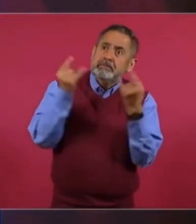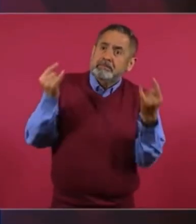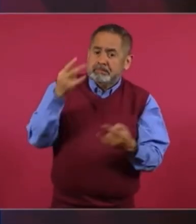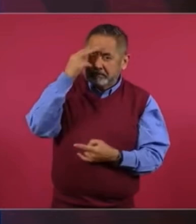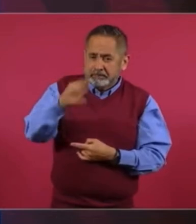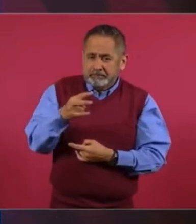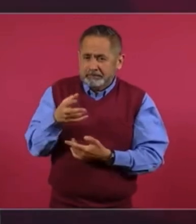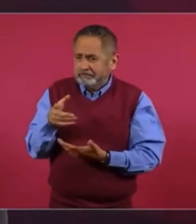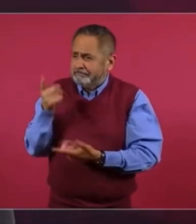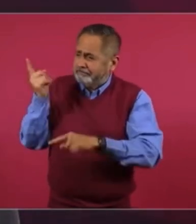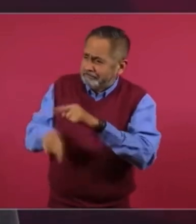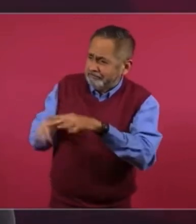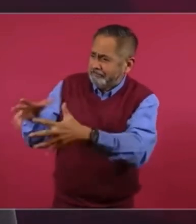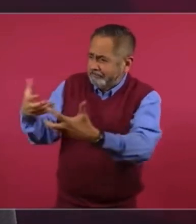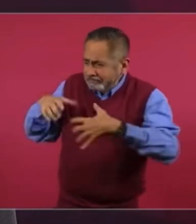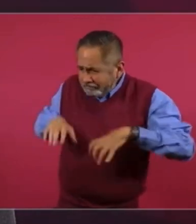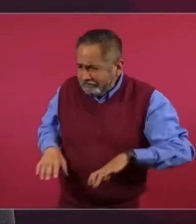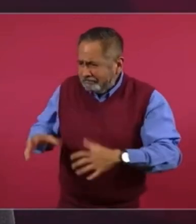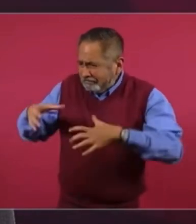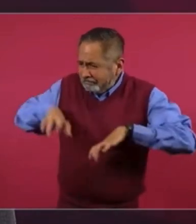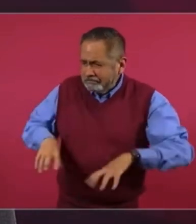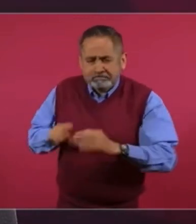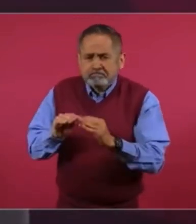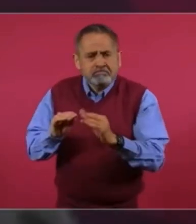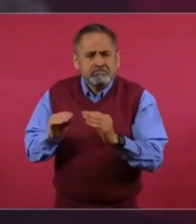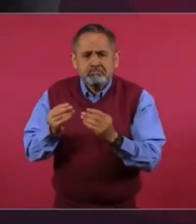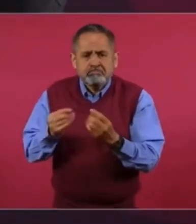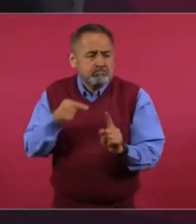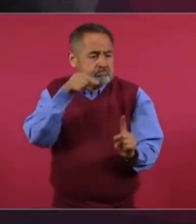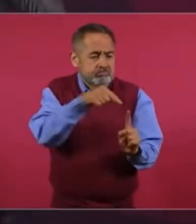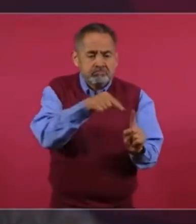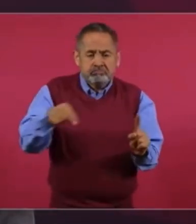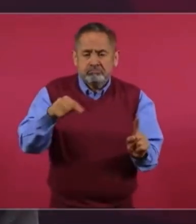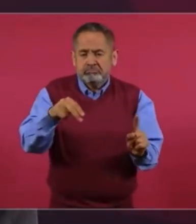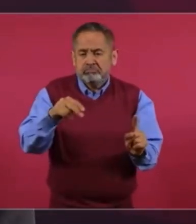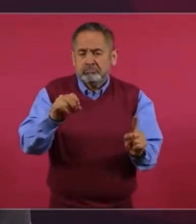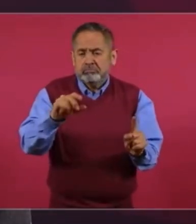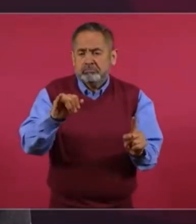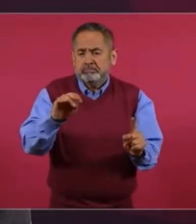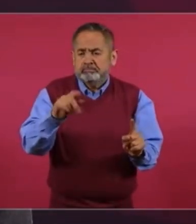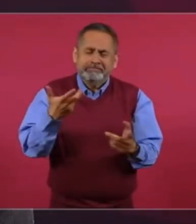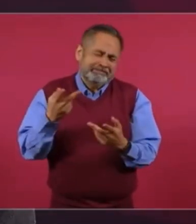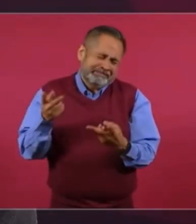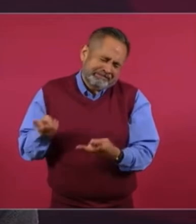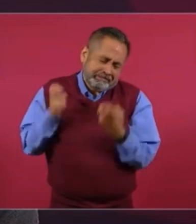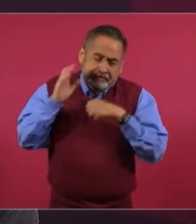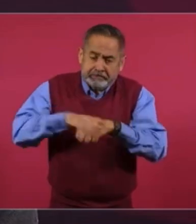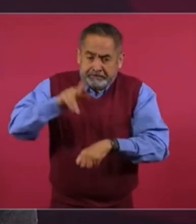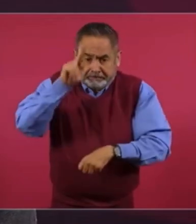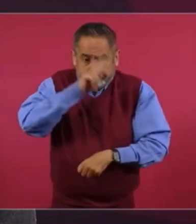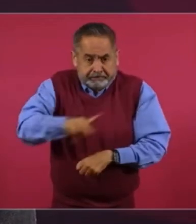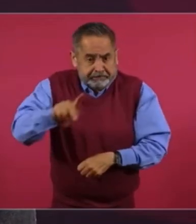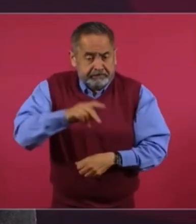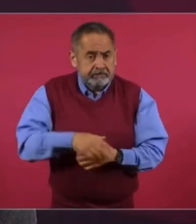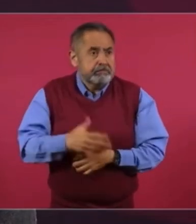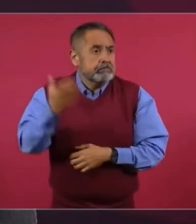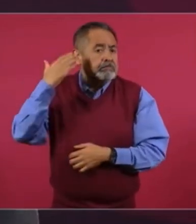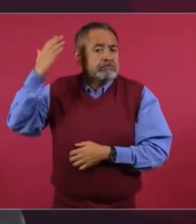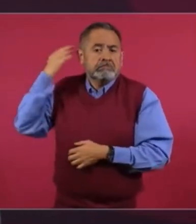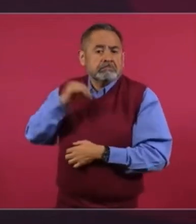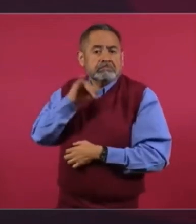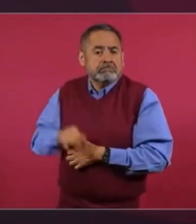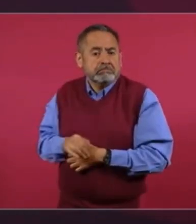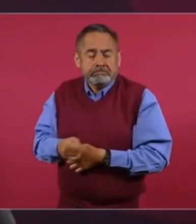política de nuestro país, en la vida pública, en donde el pueblo en general, más de 36 millones